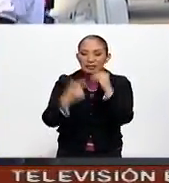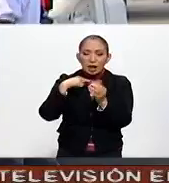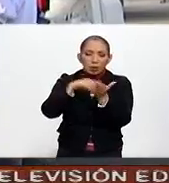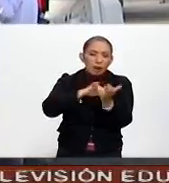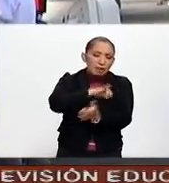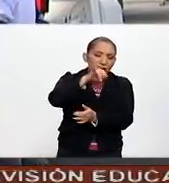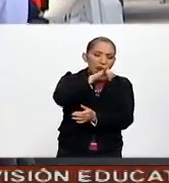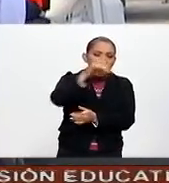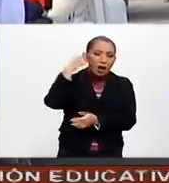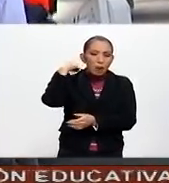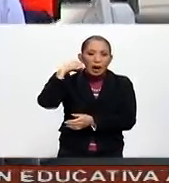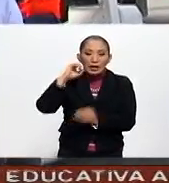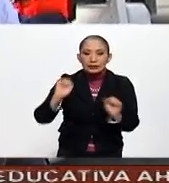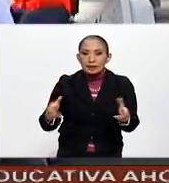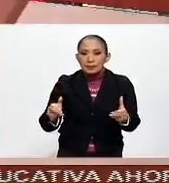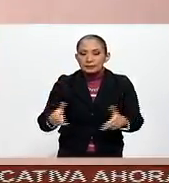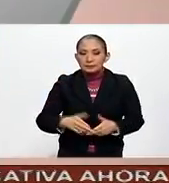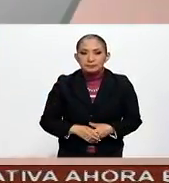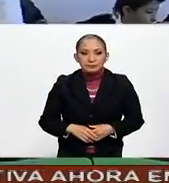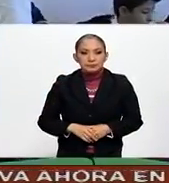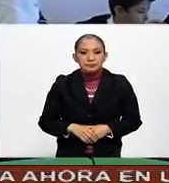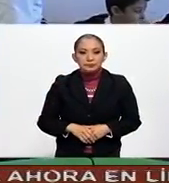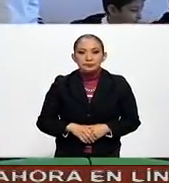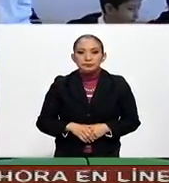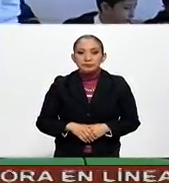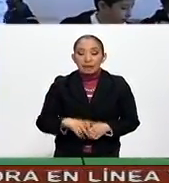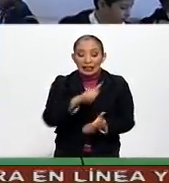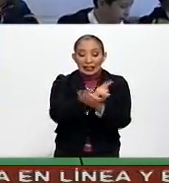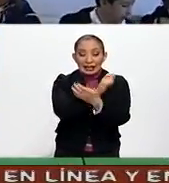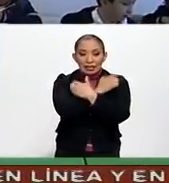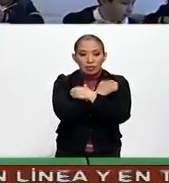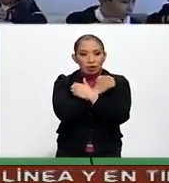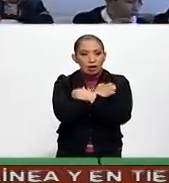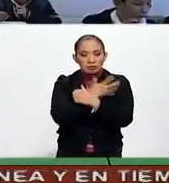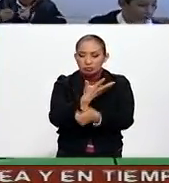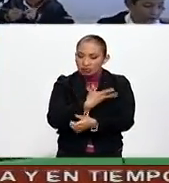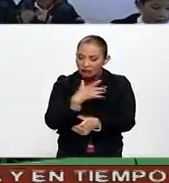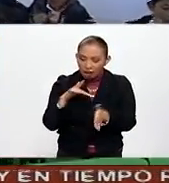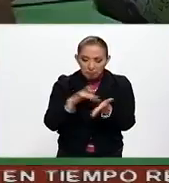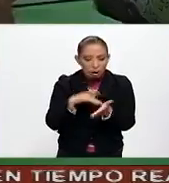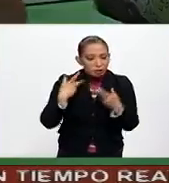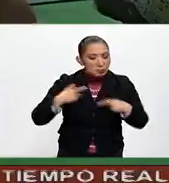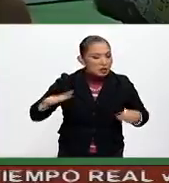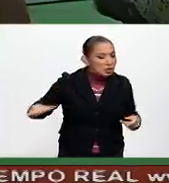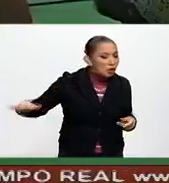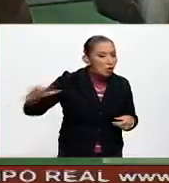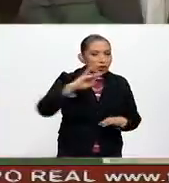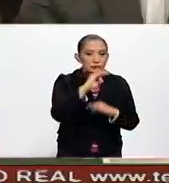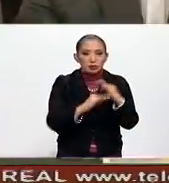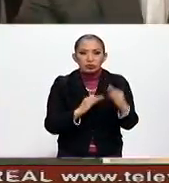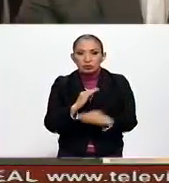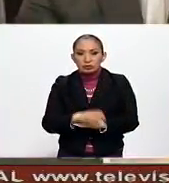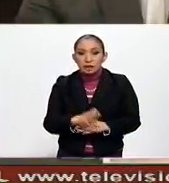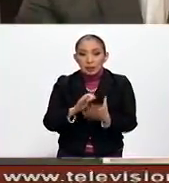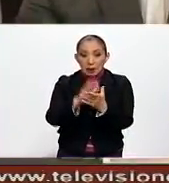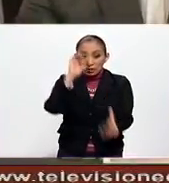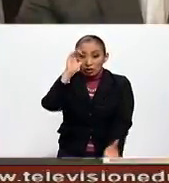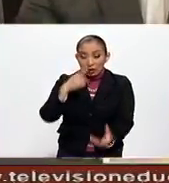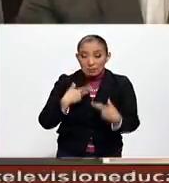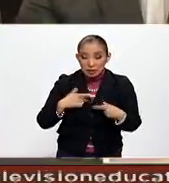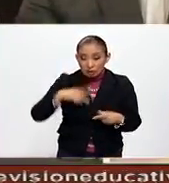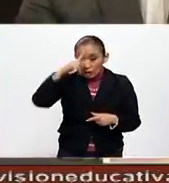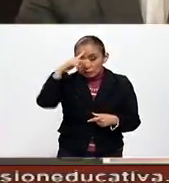más afectadas de Oaxaca y Chiapas. La reforma educativa cuenta con el apoyo de la sociedad. La mayoría de